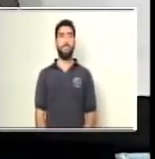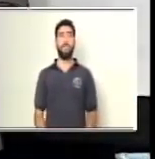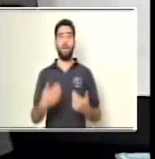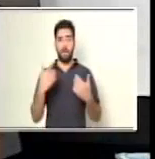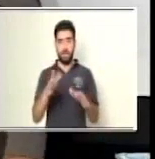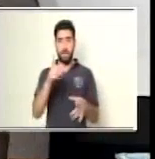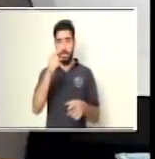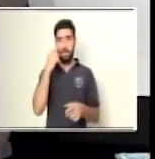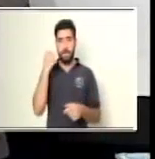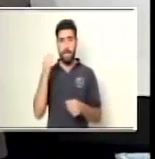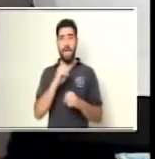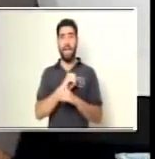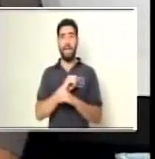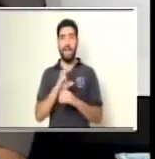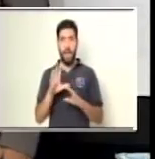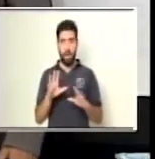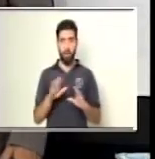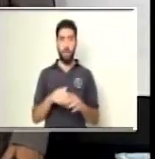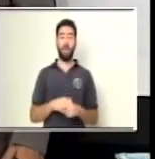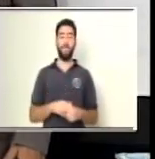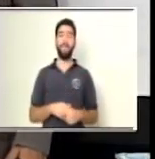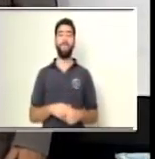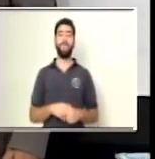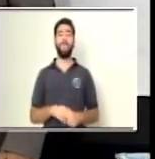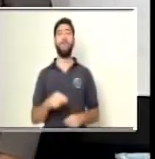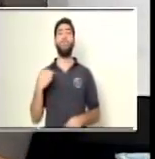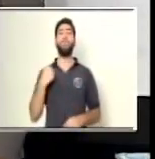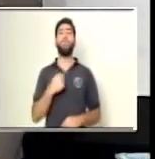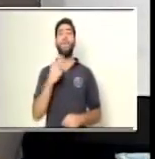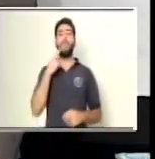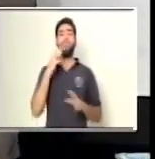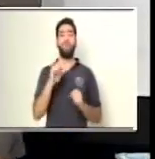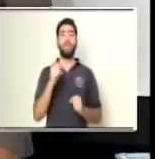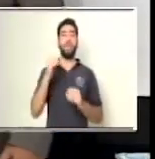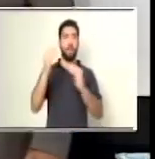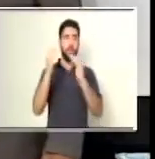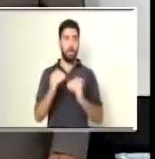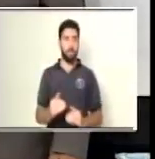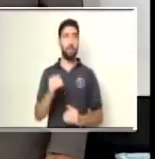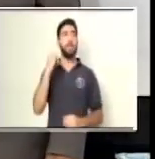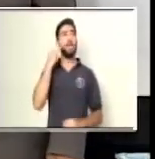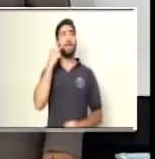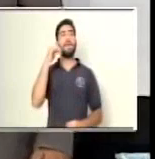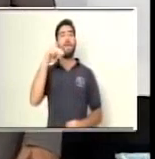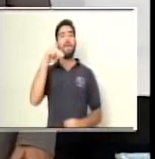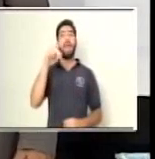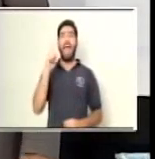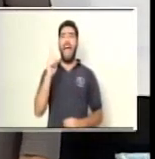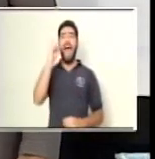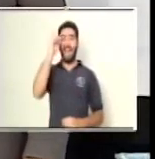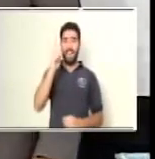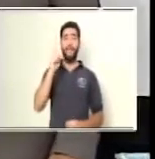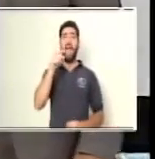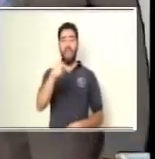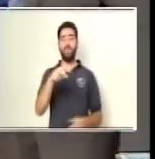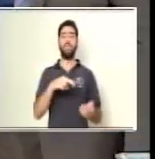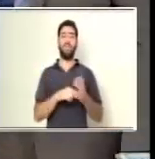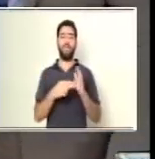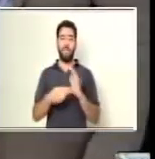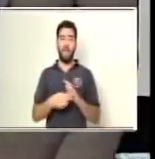Quedando claro esto, pasamos a las inecuaciones. Con las